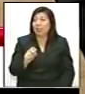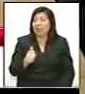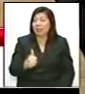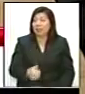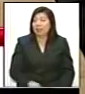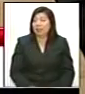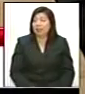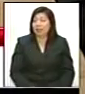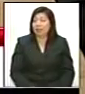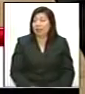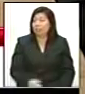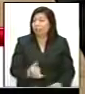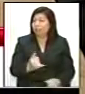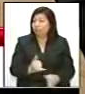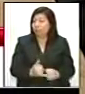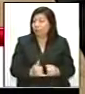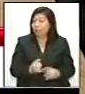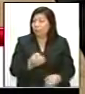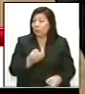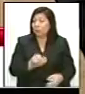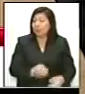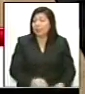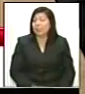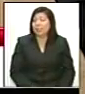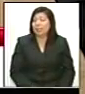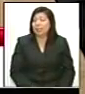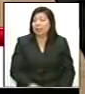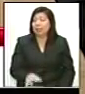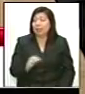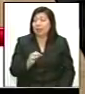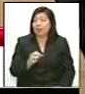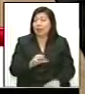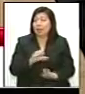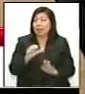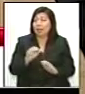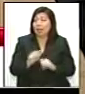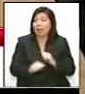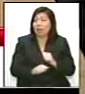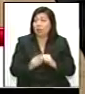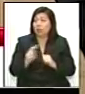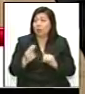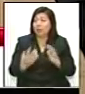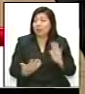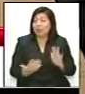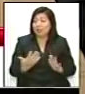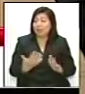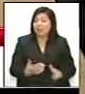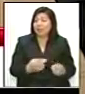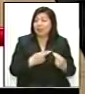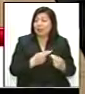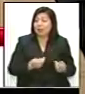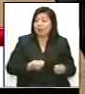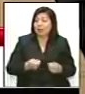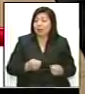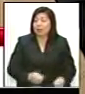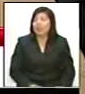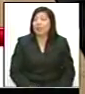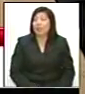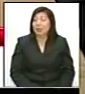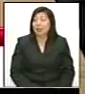sé si ya habrá terminado su acción judicial, porque él fue encontrado en Ancash en el 2015 responsable del manejo también